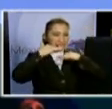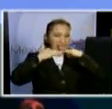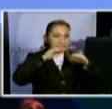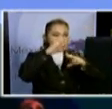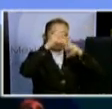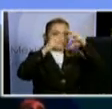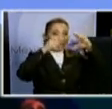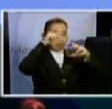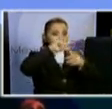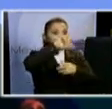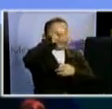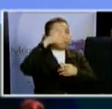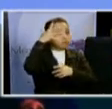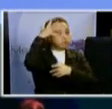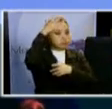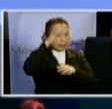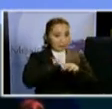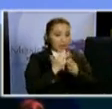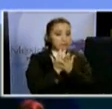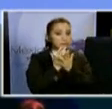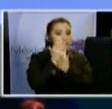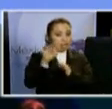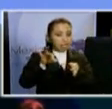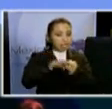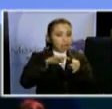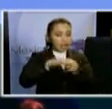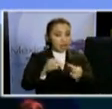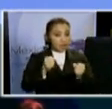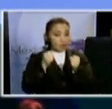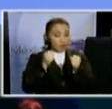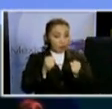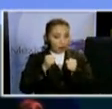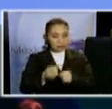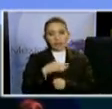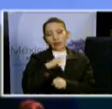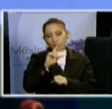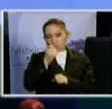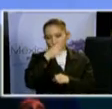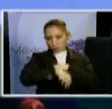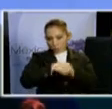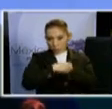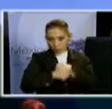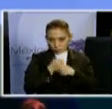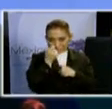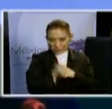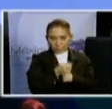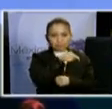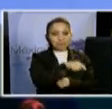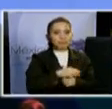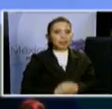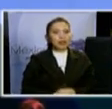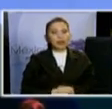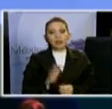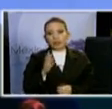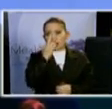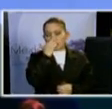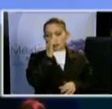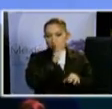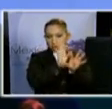estos eventos extremos también van a aumentar en frecuencia e intensidad. Y les voy a dar algunas cifras al respecto. Pero la